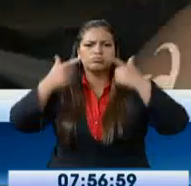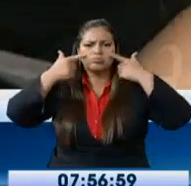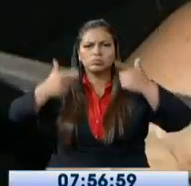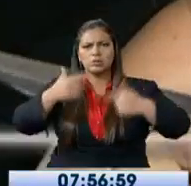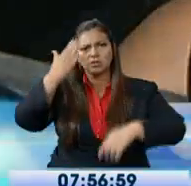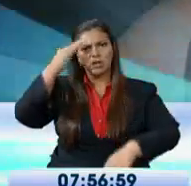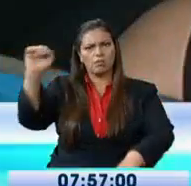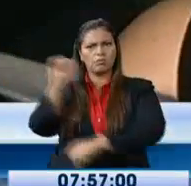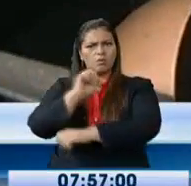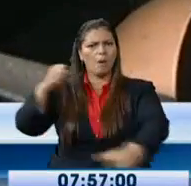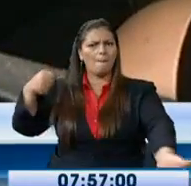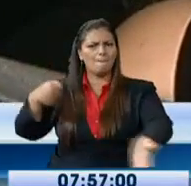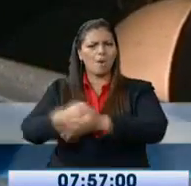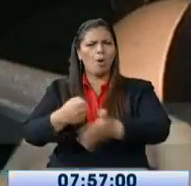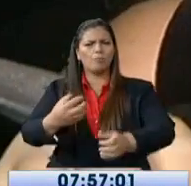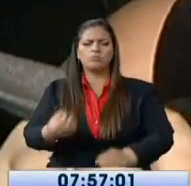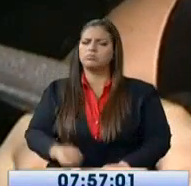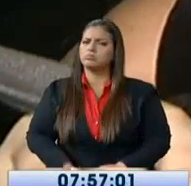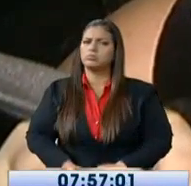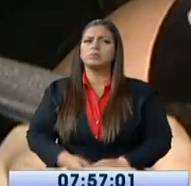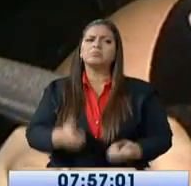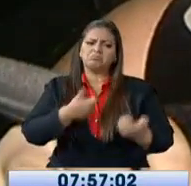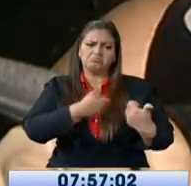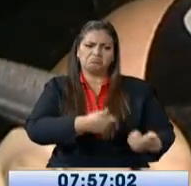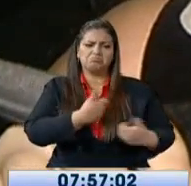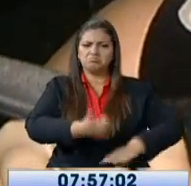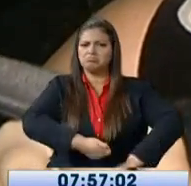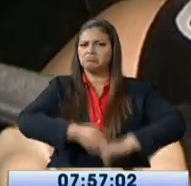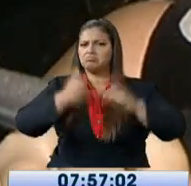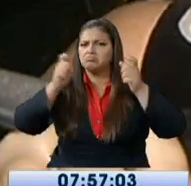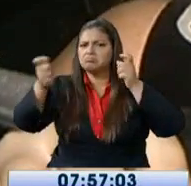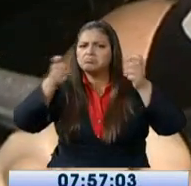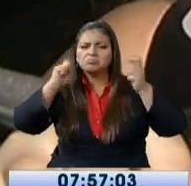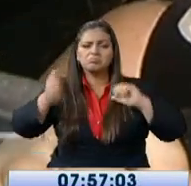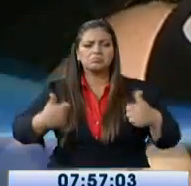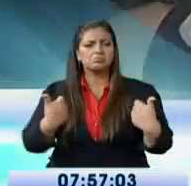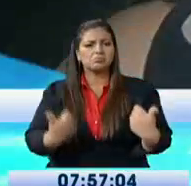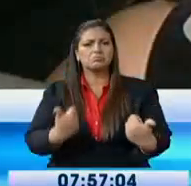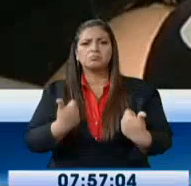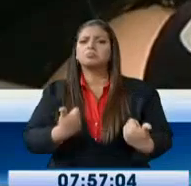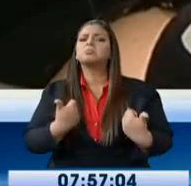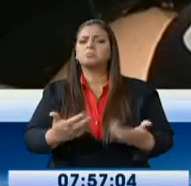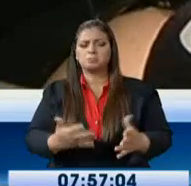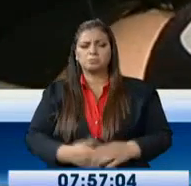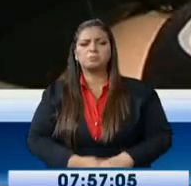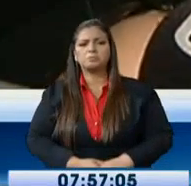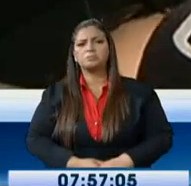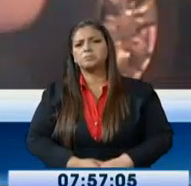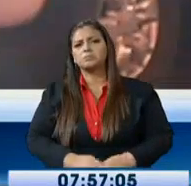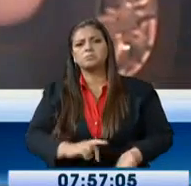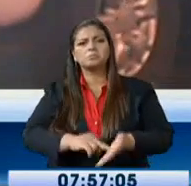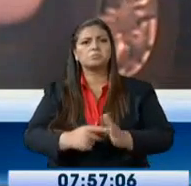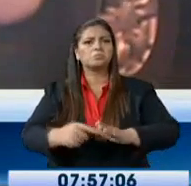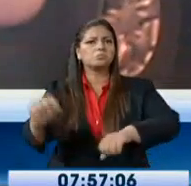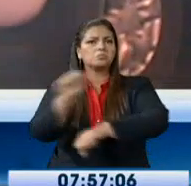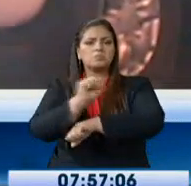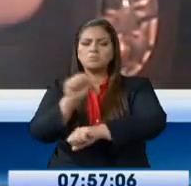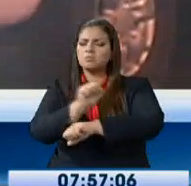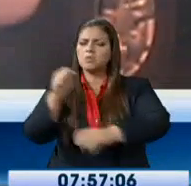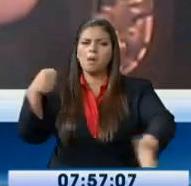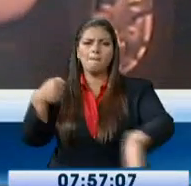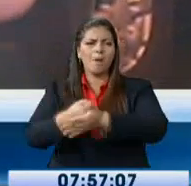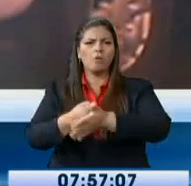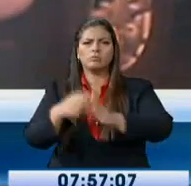accidentes. Me parece que está bien educar a la ciudadanía para esto y que se tomen todas estas medidas para evitar accidentes. Al detectarse